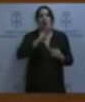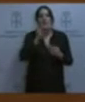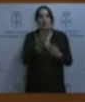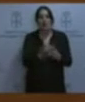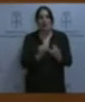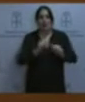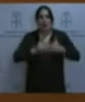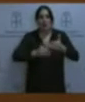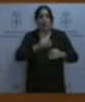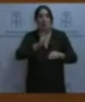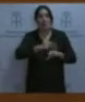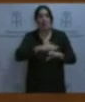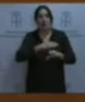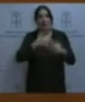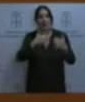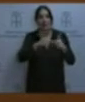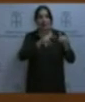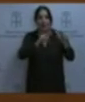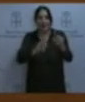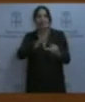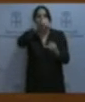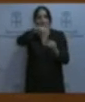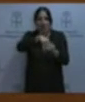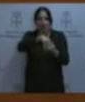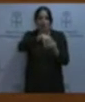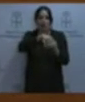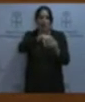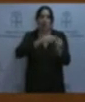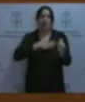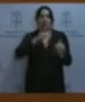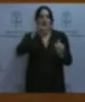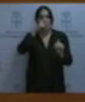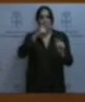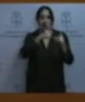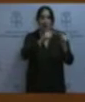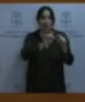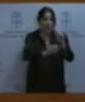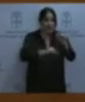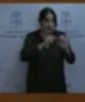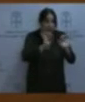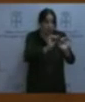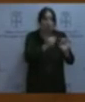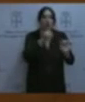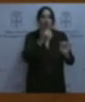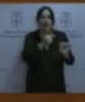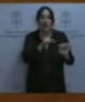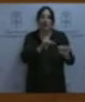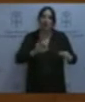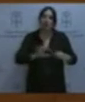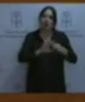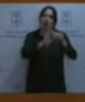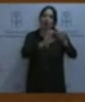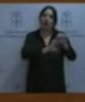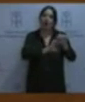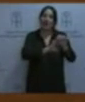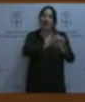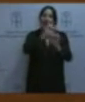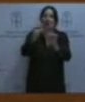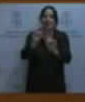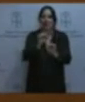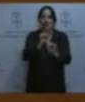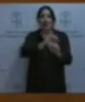armas en el inventario del patrimonio cultural de Asturias e inmediatamente después ha hecho referencia al carácter de protección integral que tienen 4 de sus